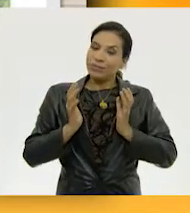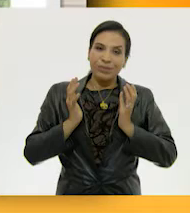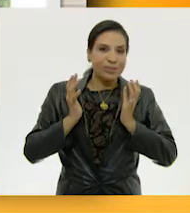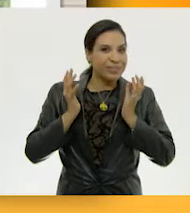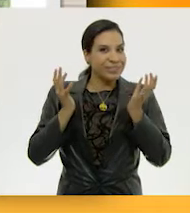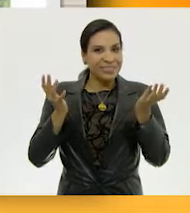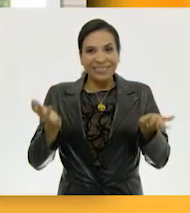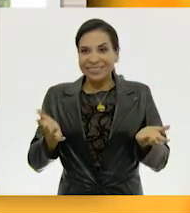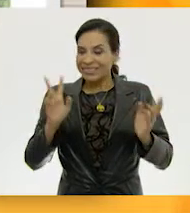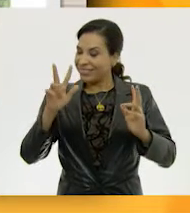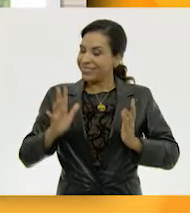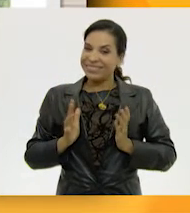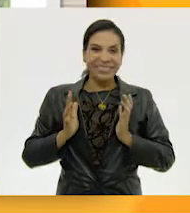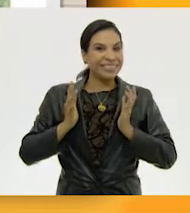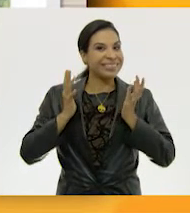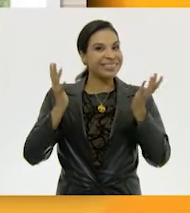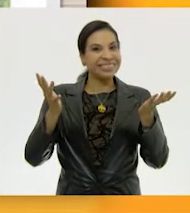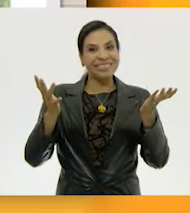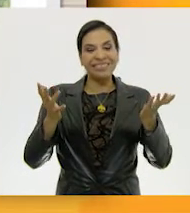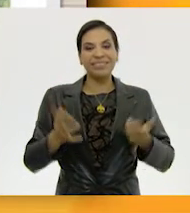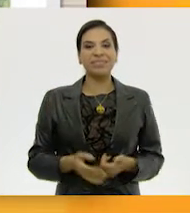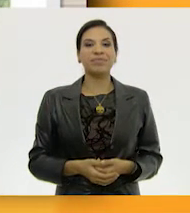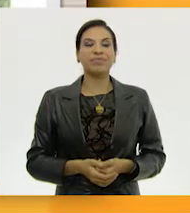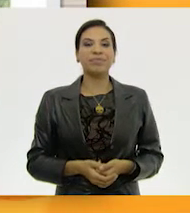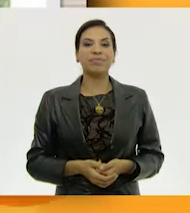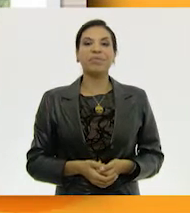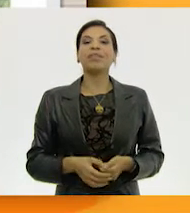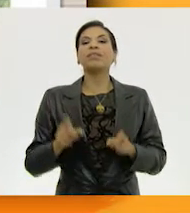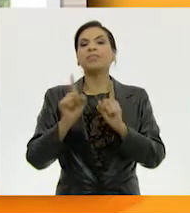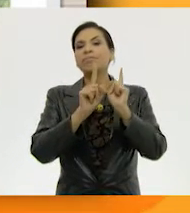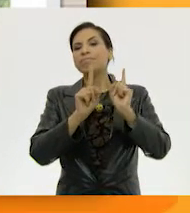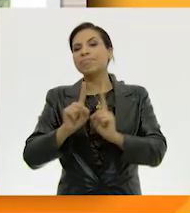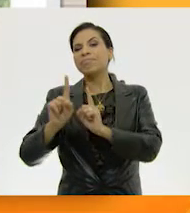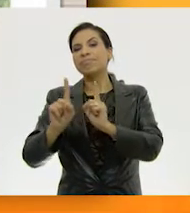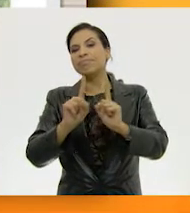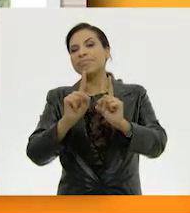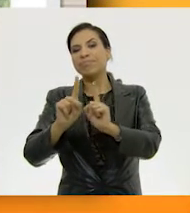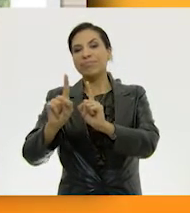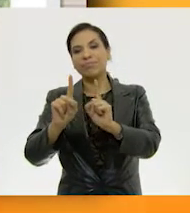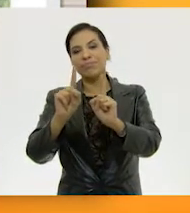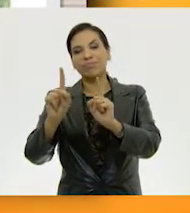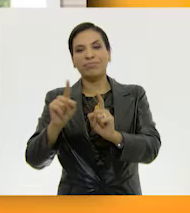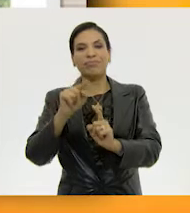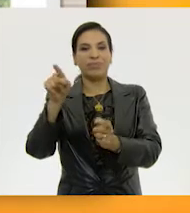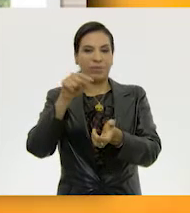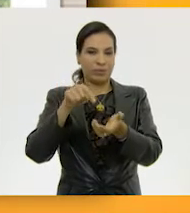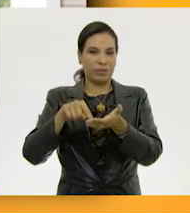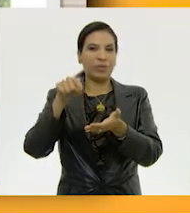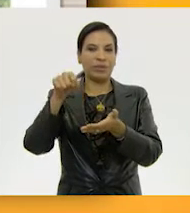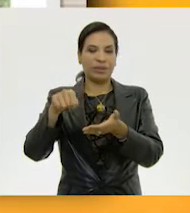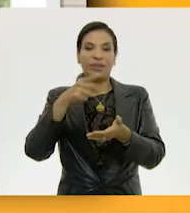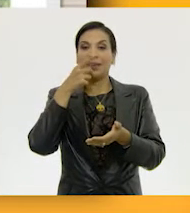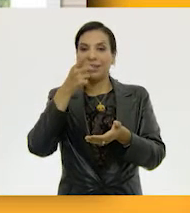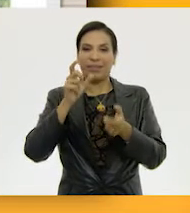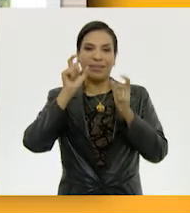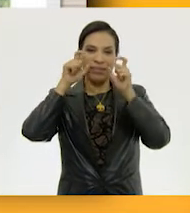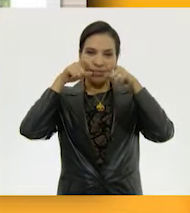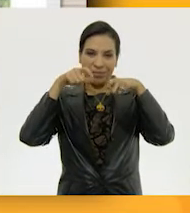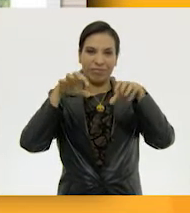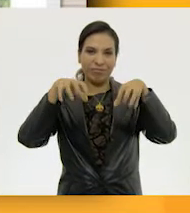¡sorprendente! ¡Sorprendente! Y anduvieron otro poco hasta que dijo el